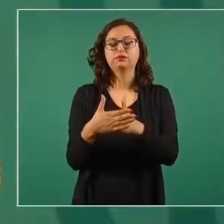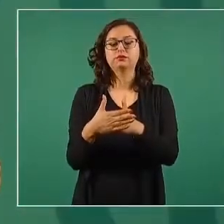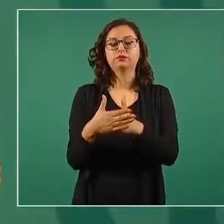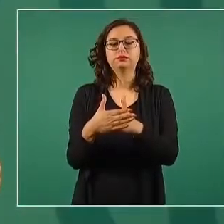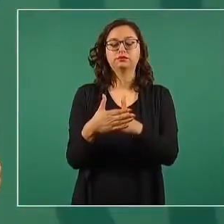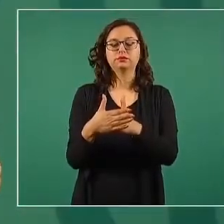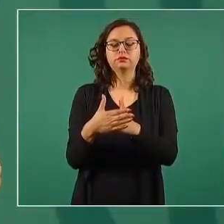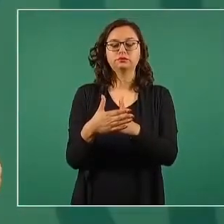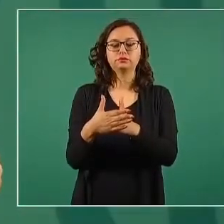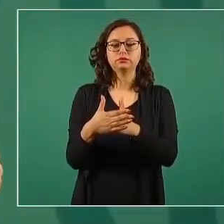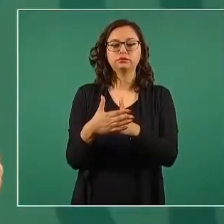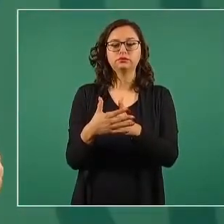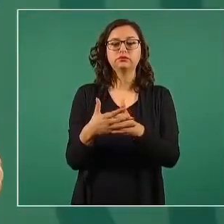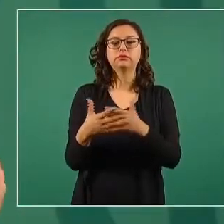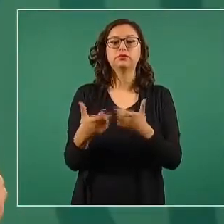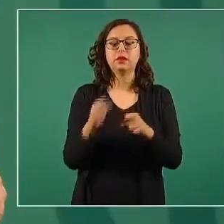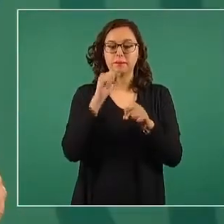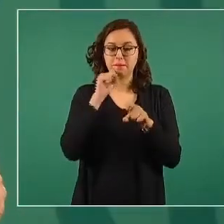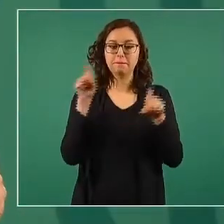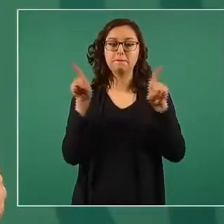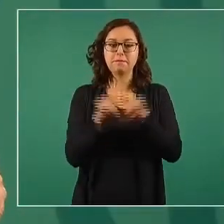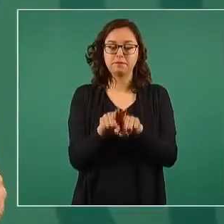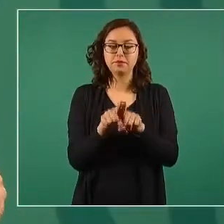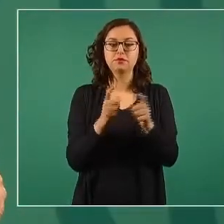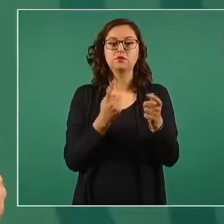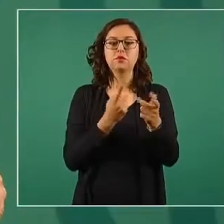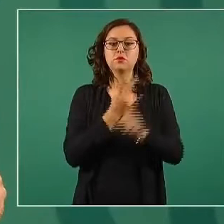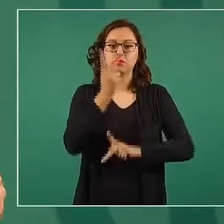otorgar créditos